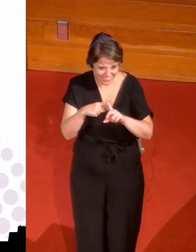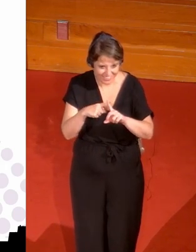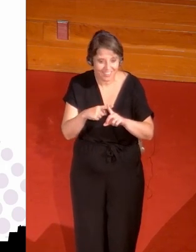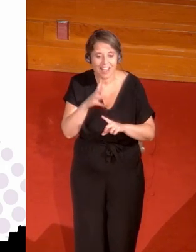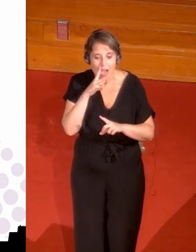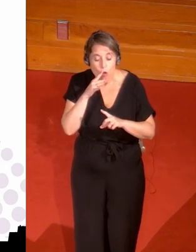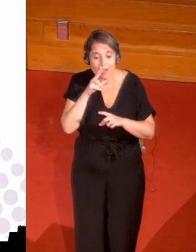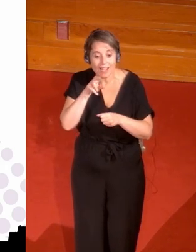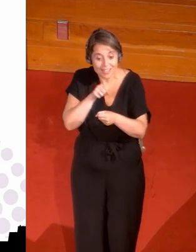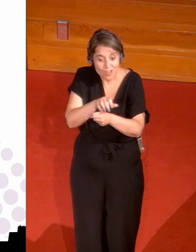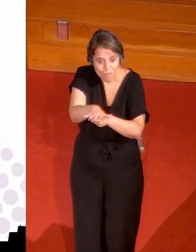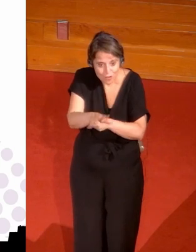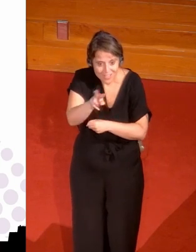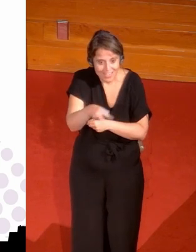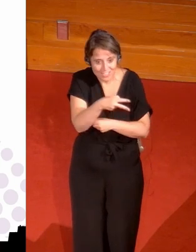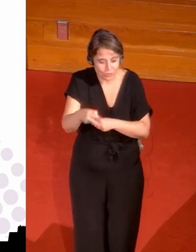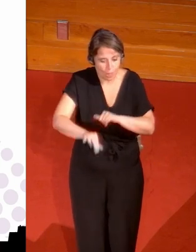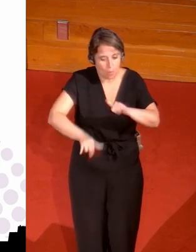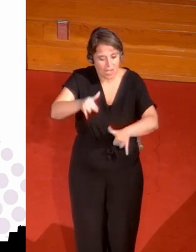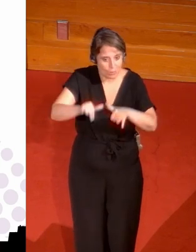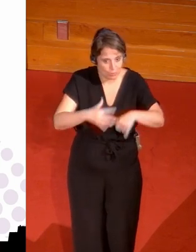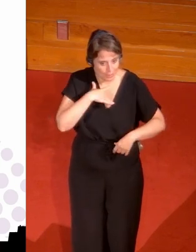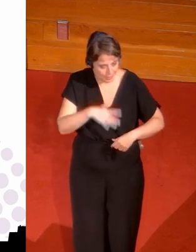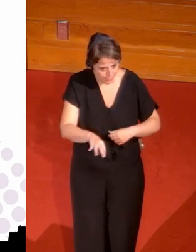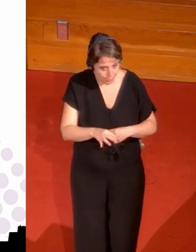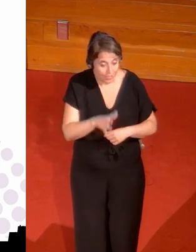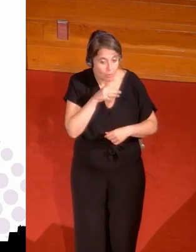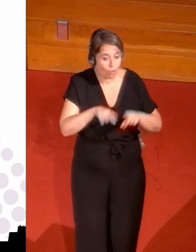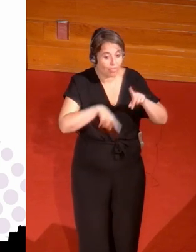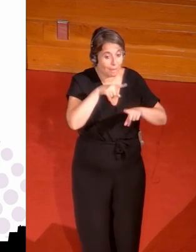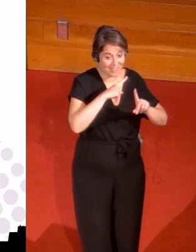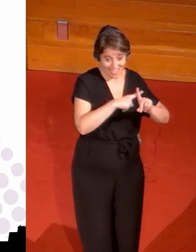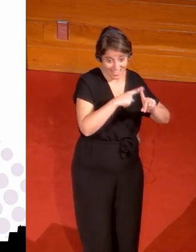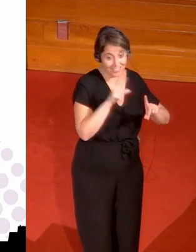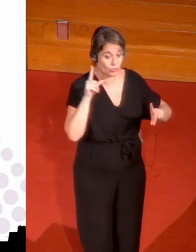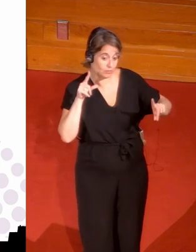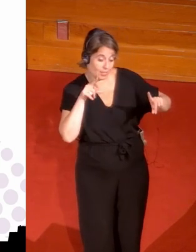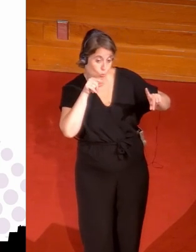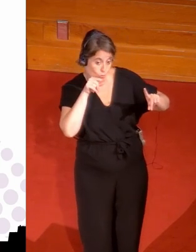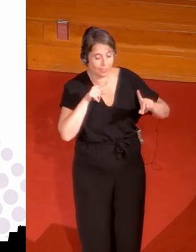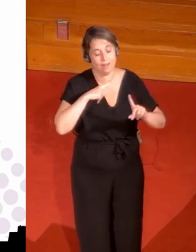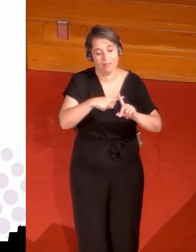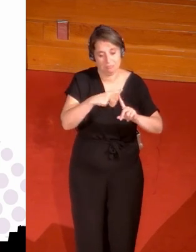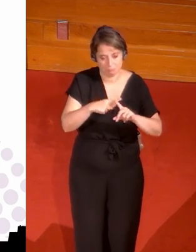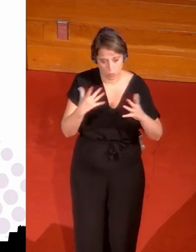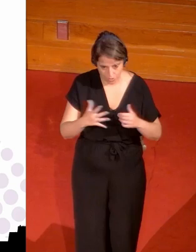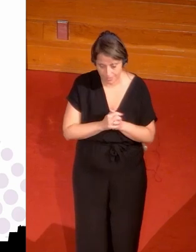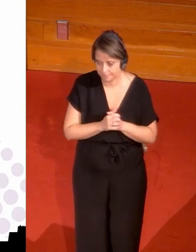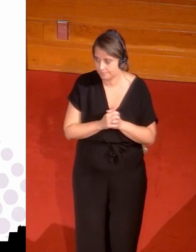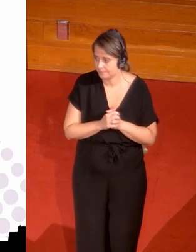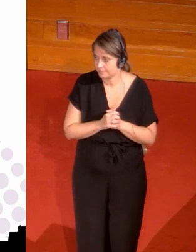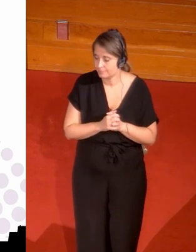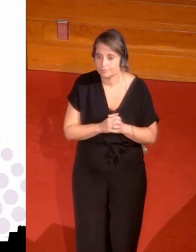las elecciones pueden ser más manejables o no por lo que se publique en X ahora pues eh Ahora voy a decir eso tan